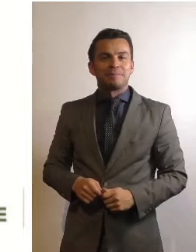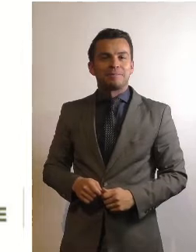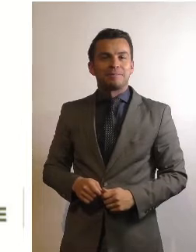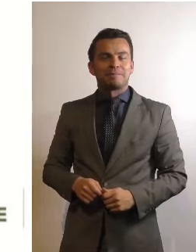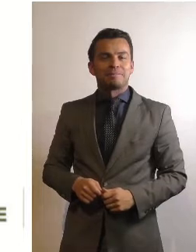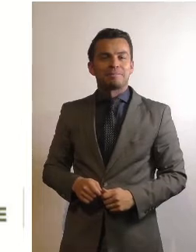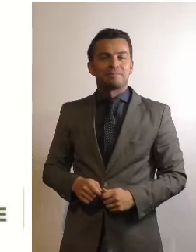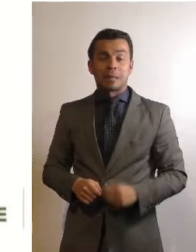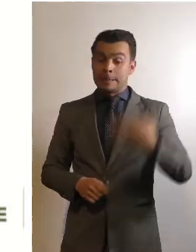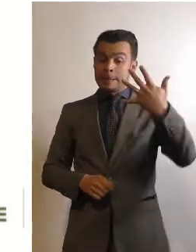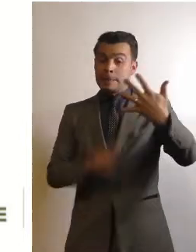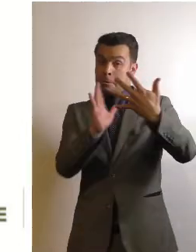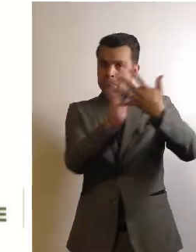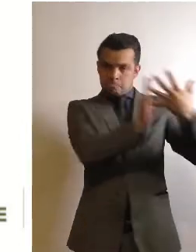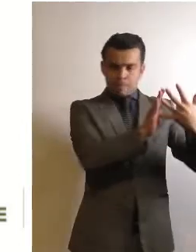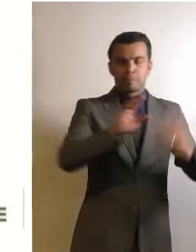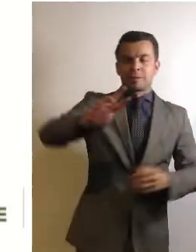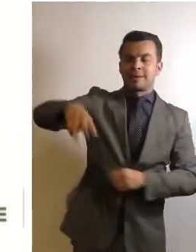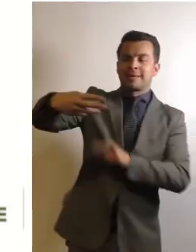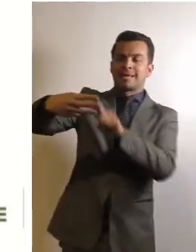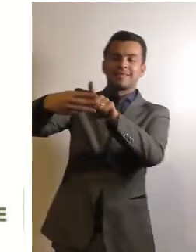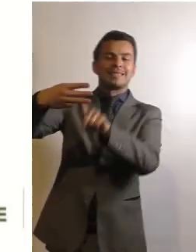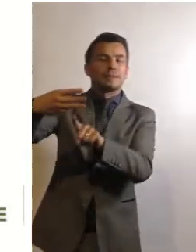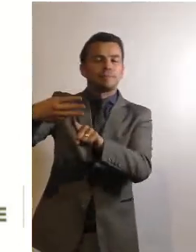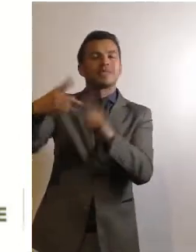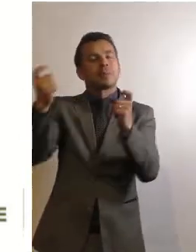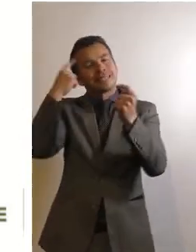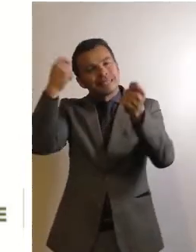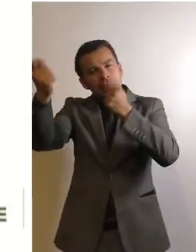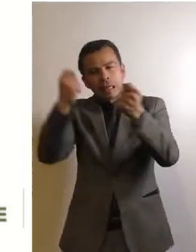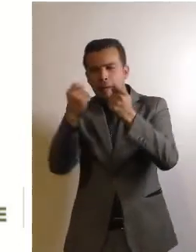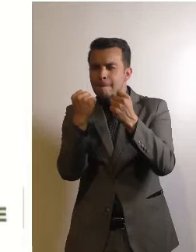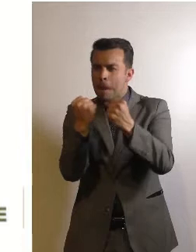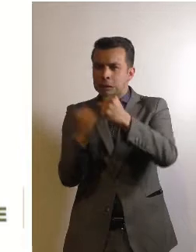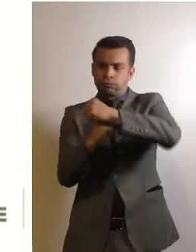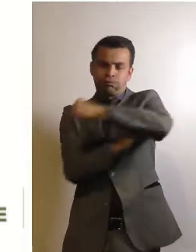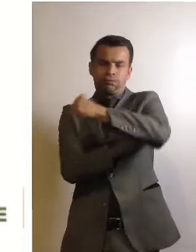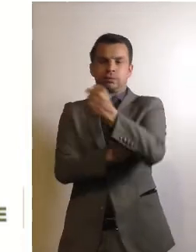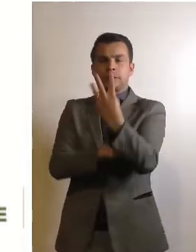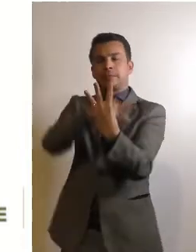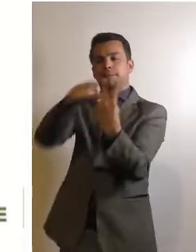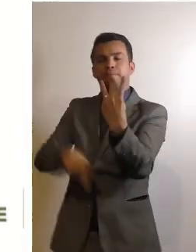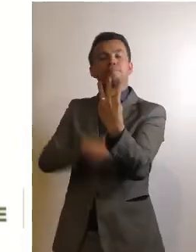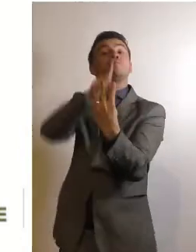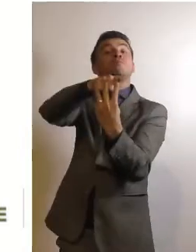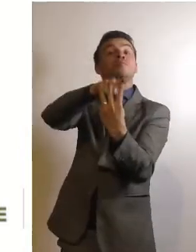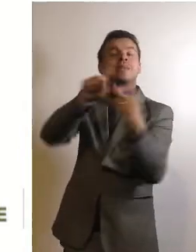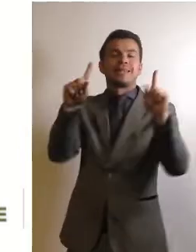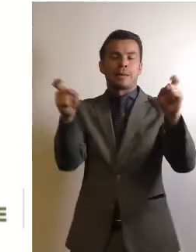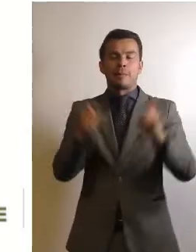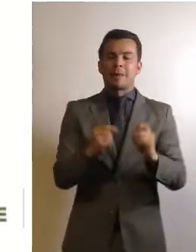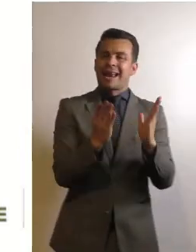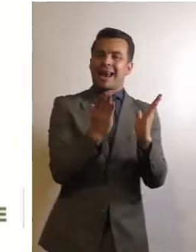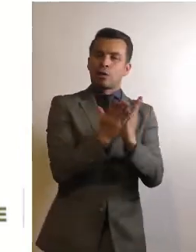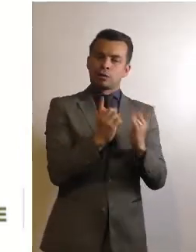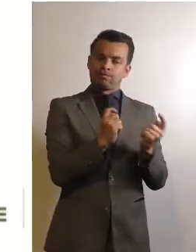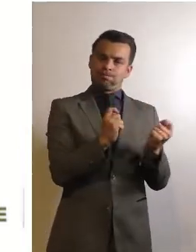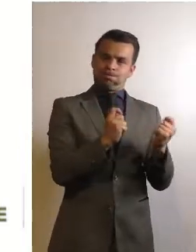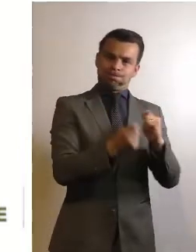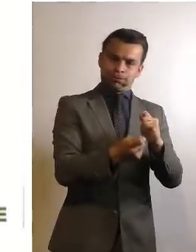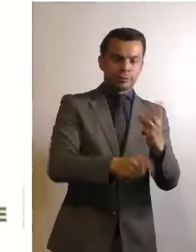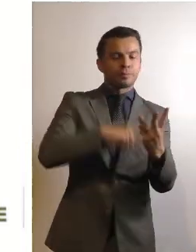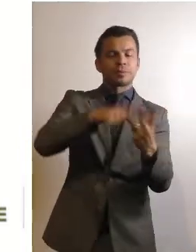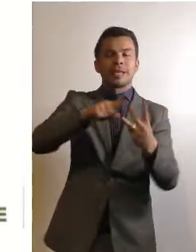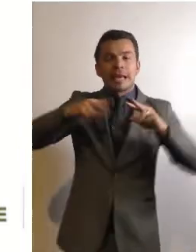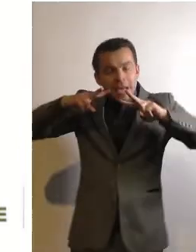3 líneas estratégicas centrales, que son la transformación de la educación, la investigación, creación y